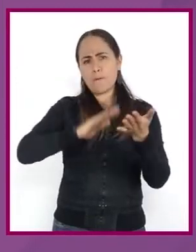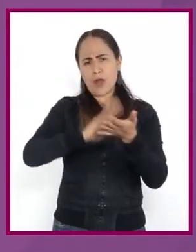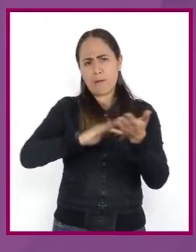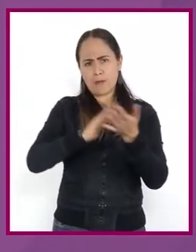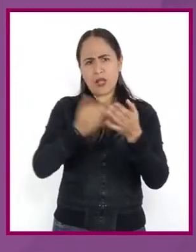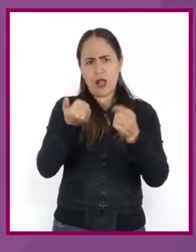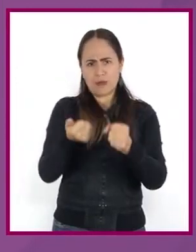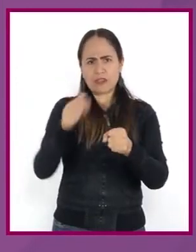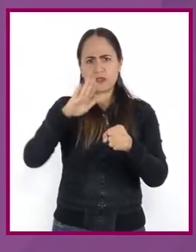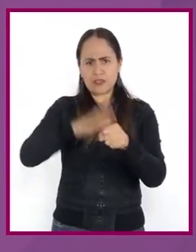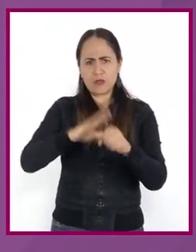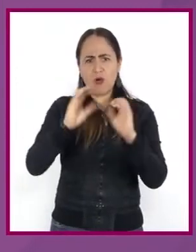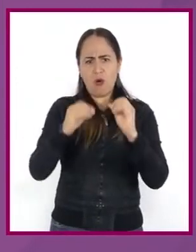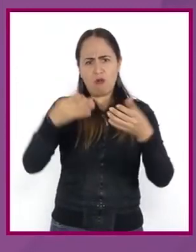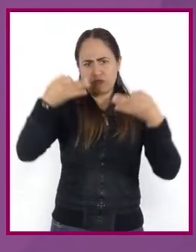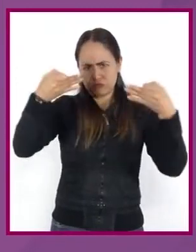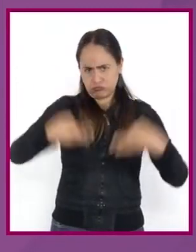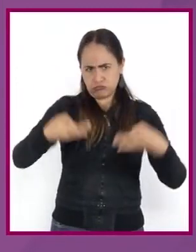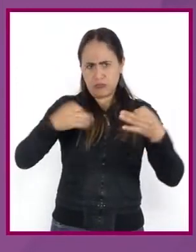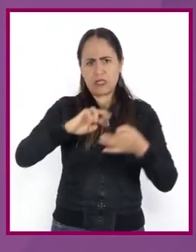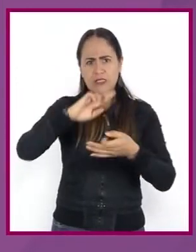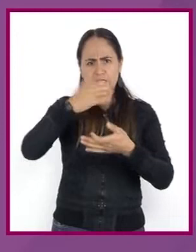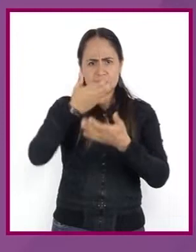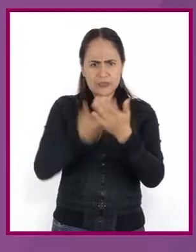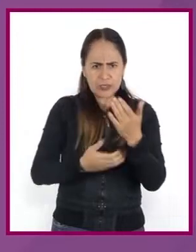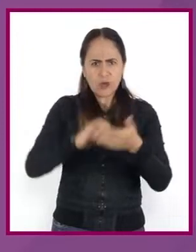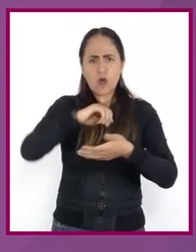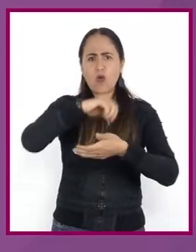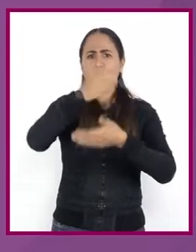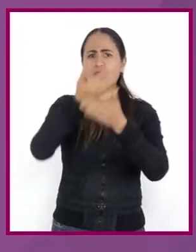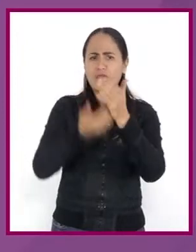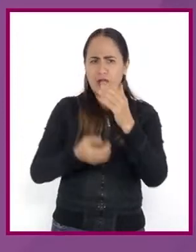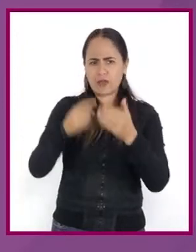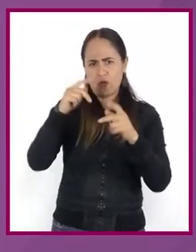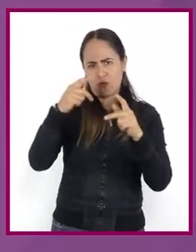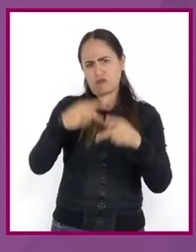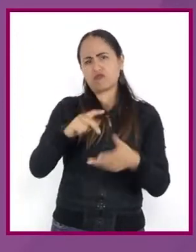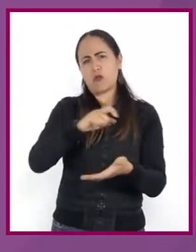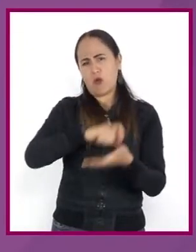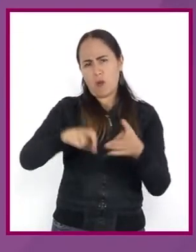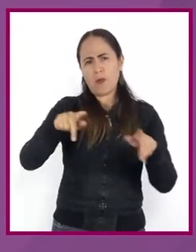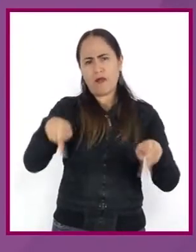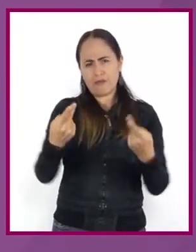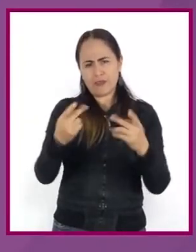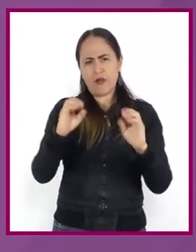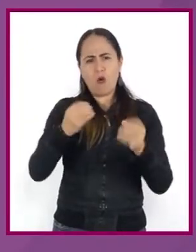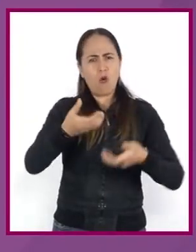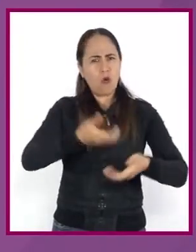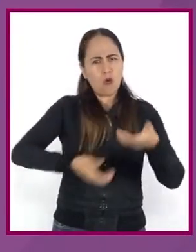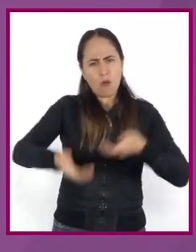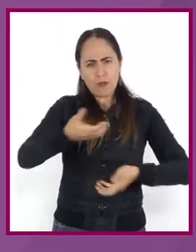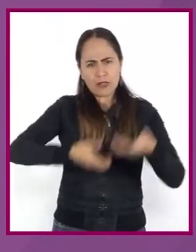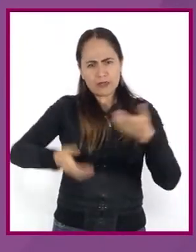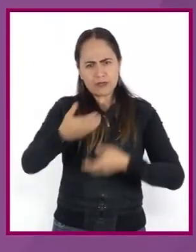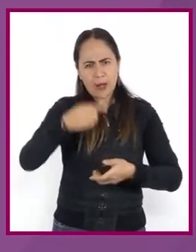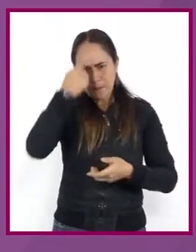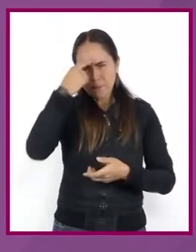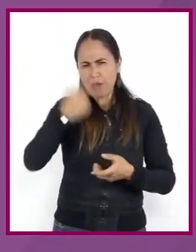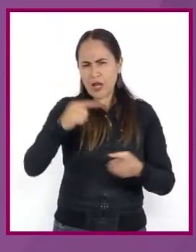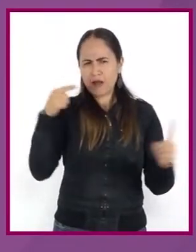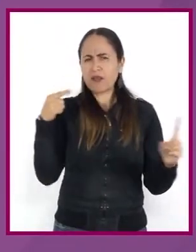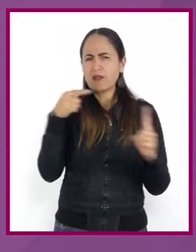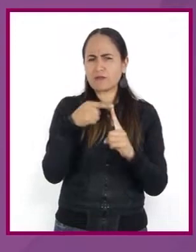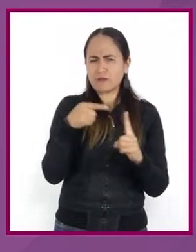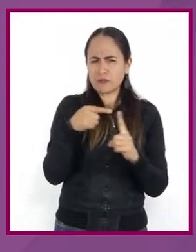o legales como recibos, contratos de compra-venta o comerciales, con el propósito de